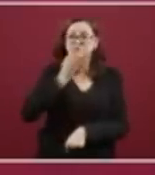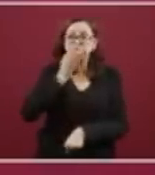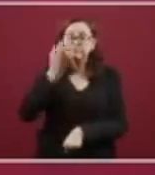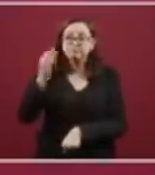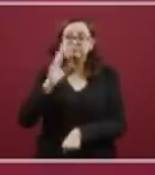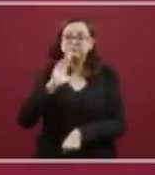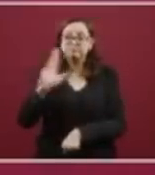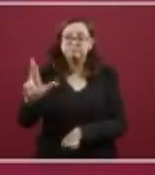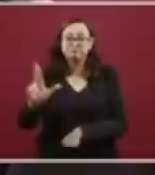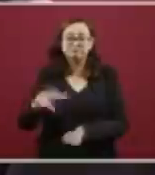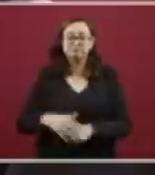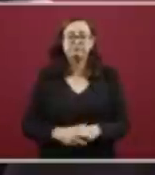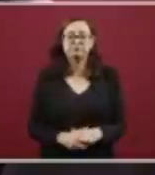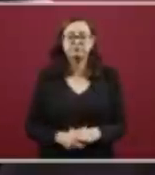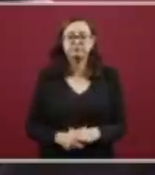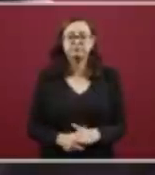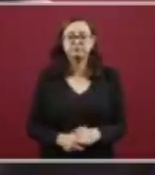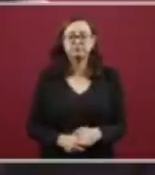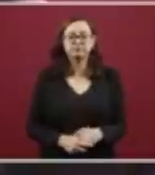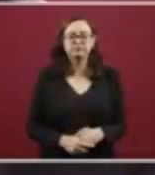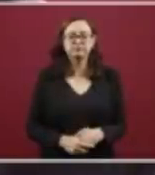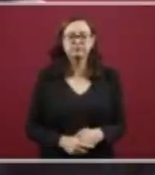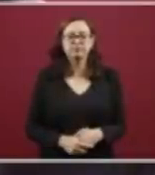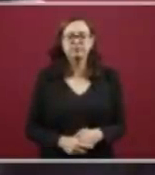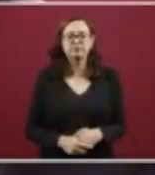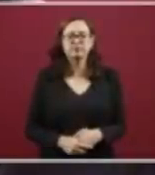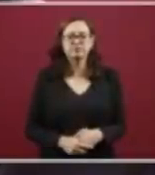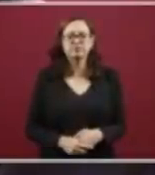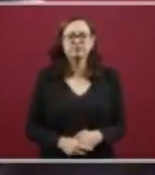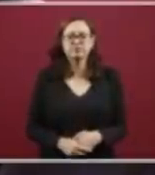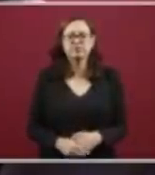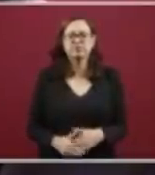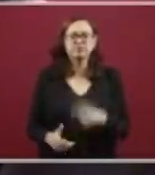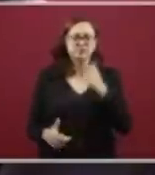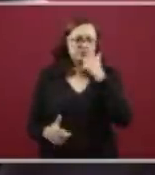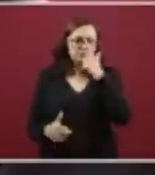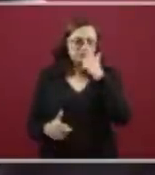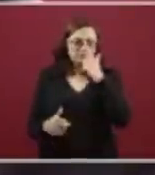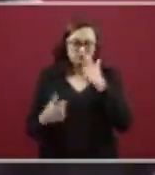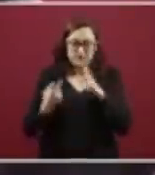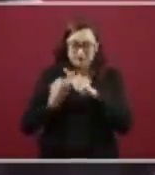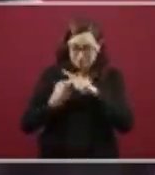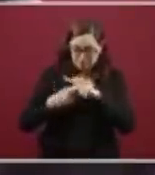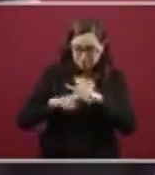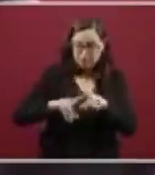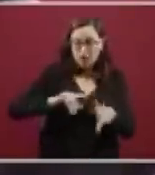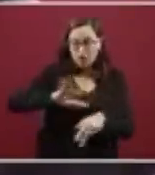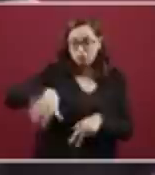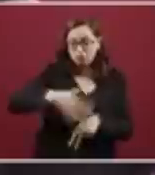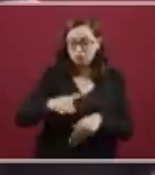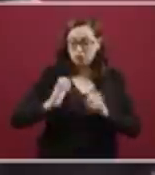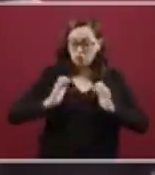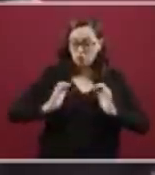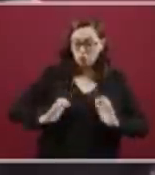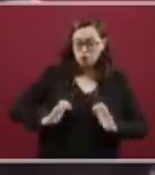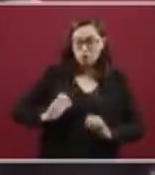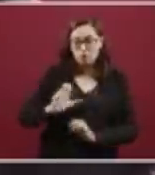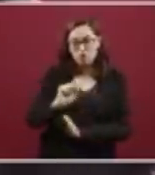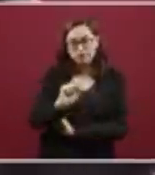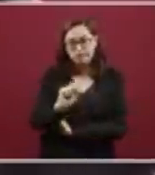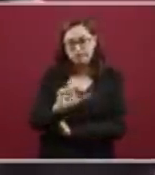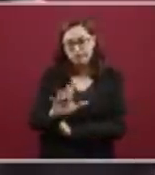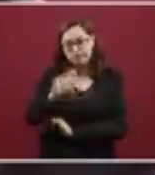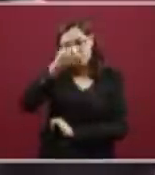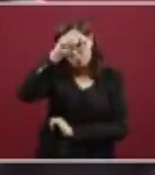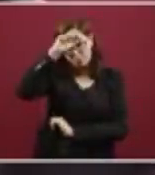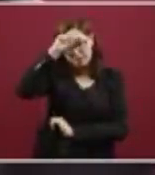iniciaremos el rescate de los restos de los 65 mineros que aún yacen